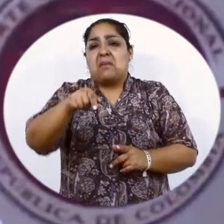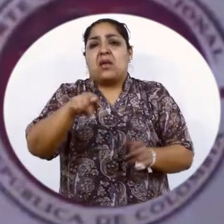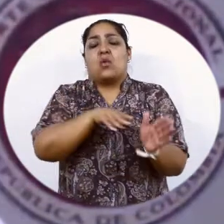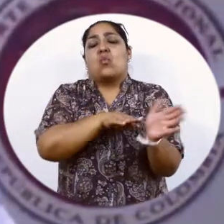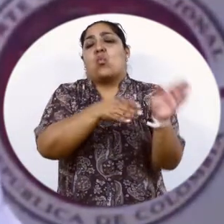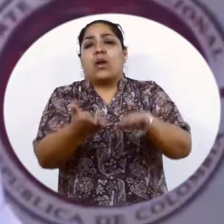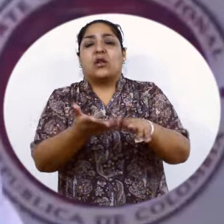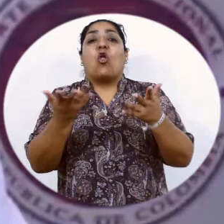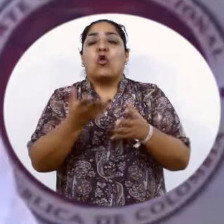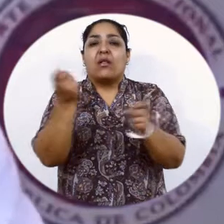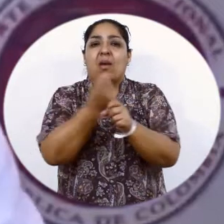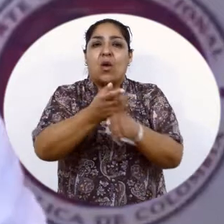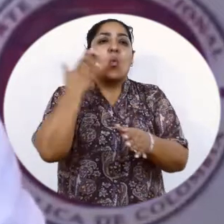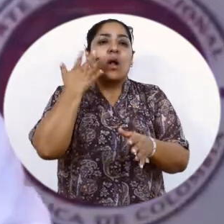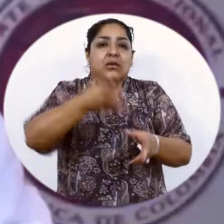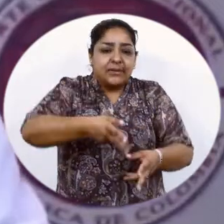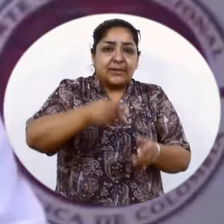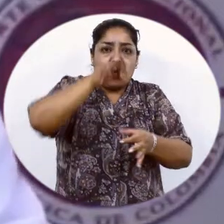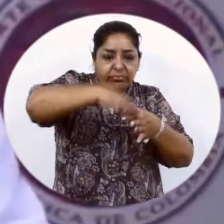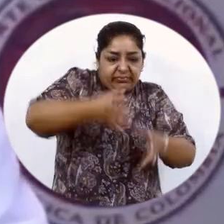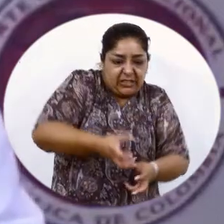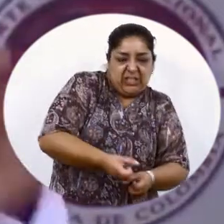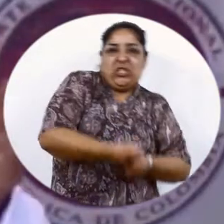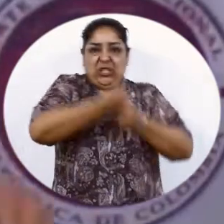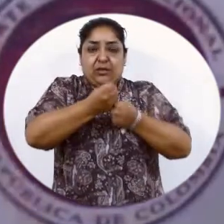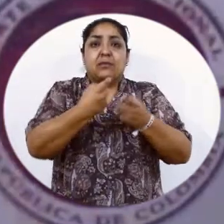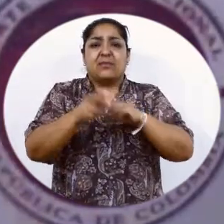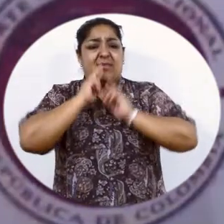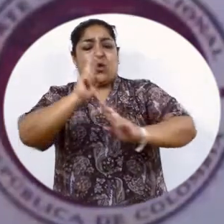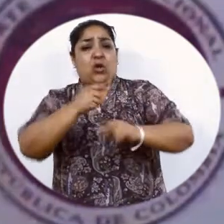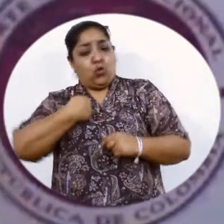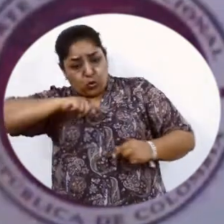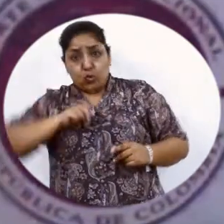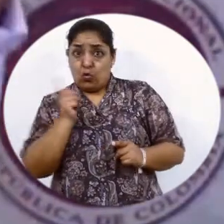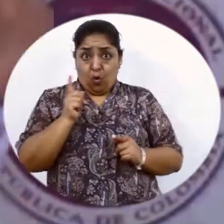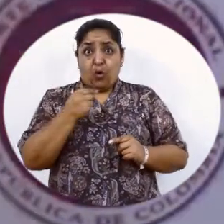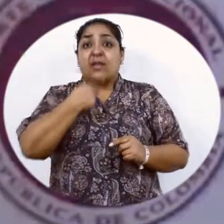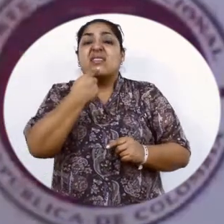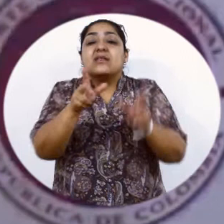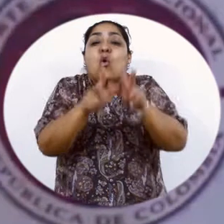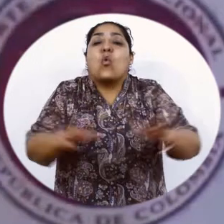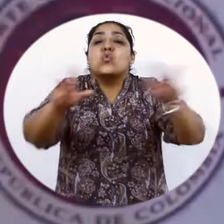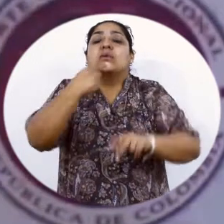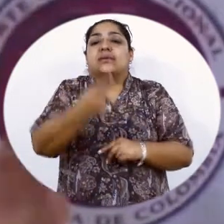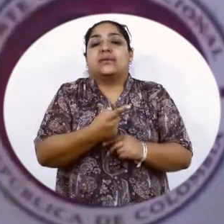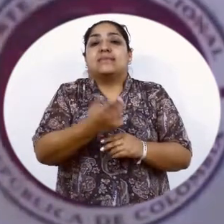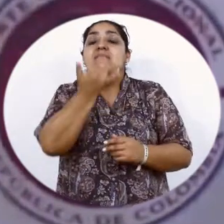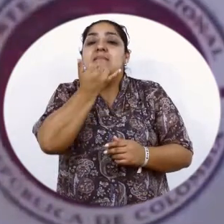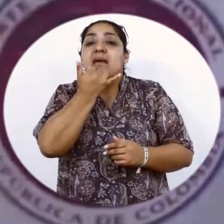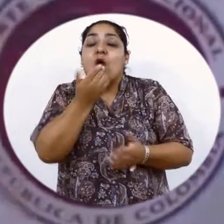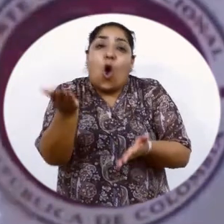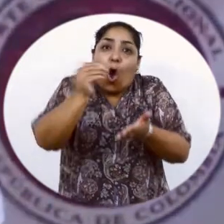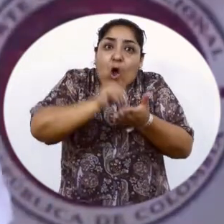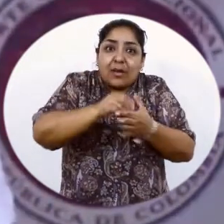la vida en la labor de la erradicación con qué resultados no lo decimos nosotros dice la onu el resultado es que la